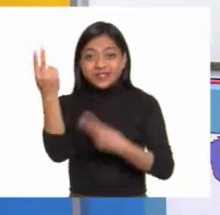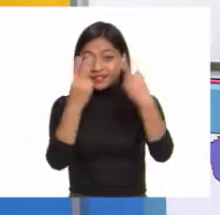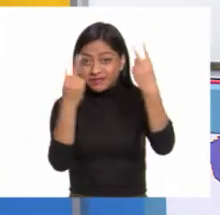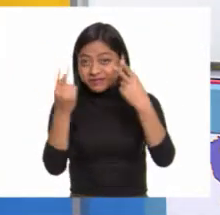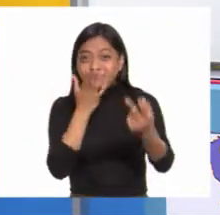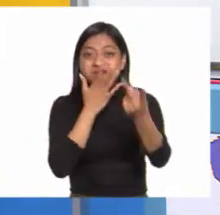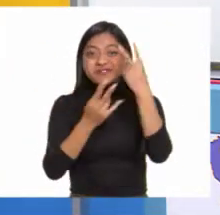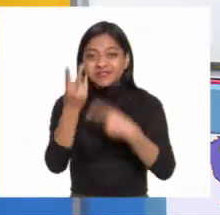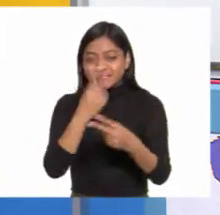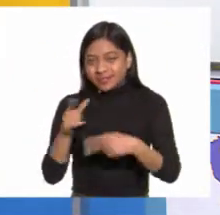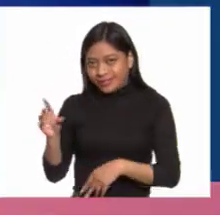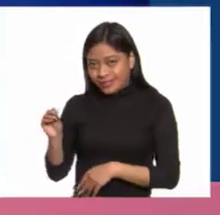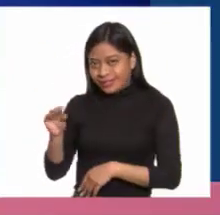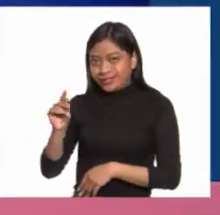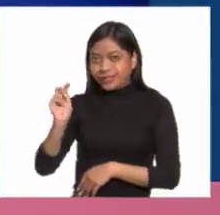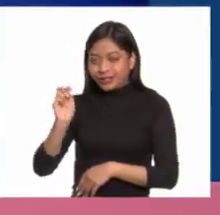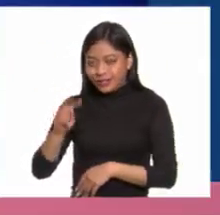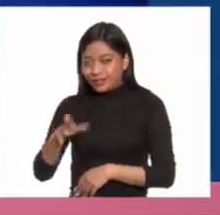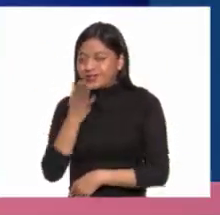Ton, bienvenido.